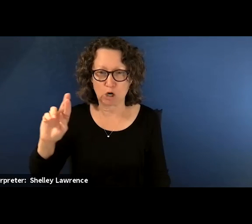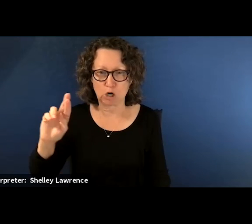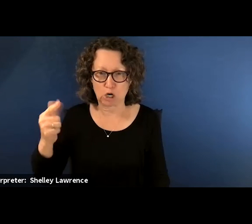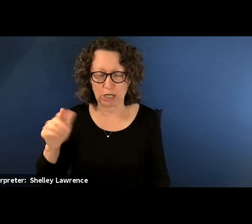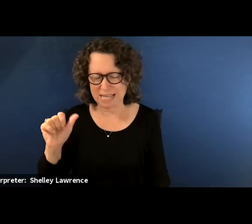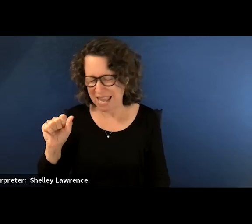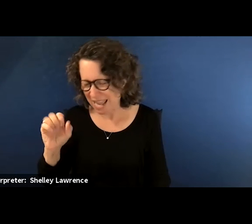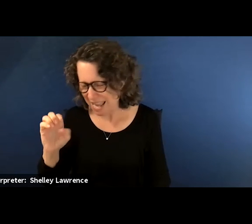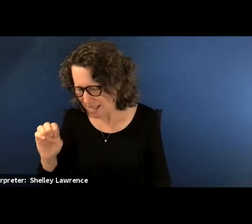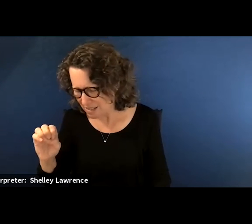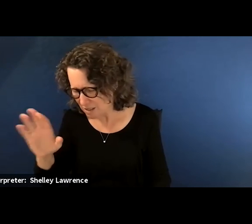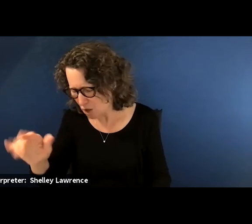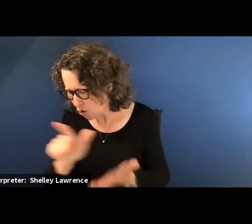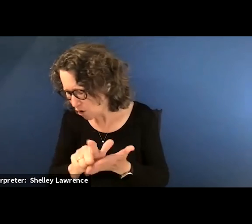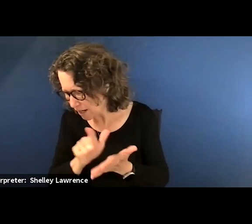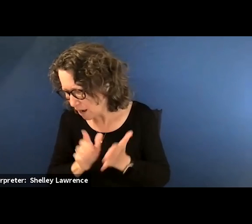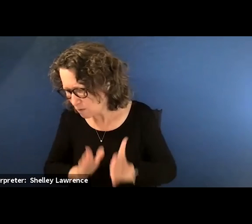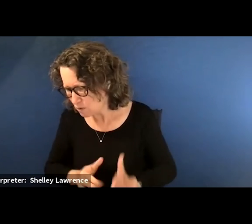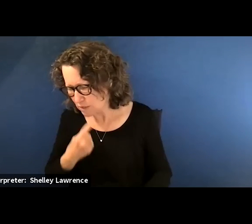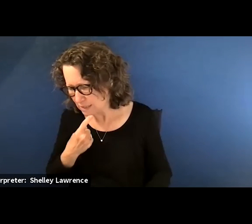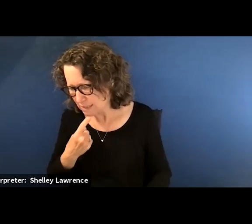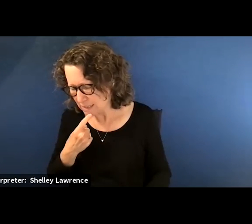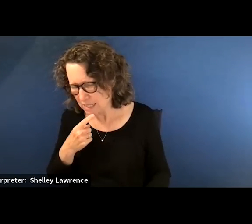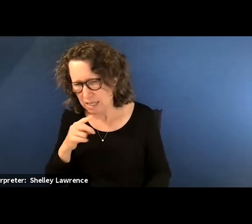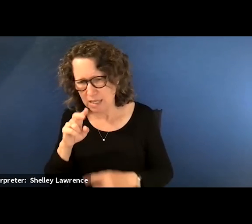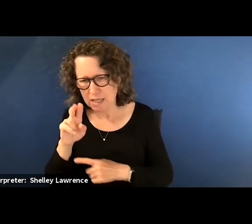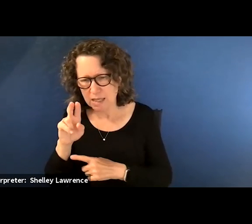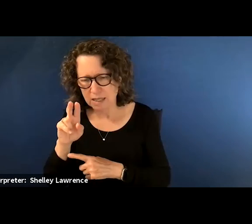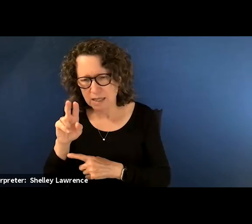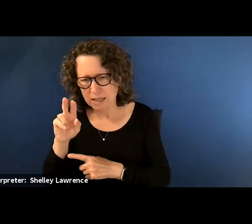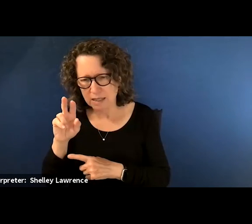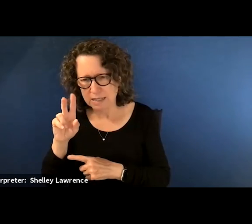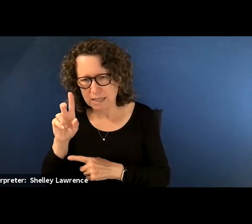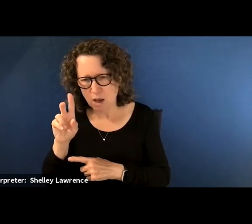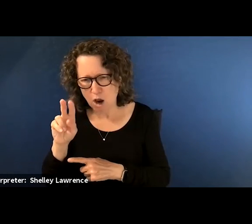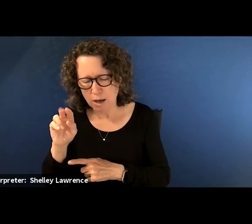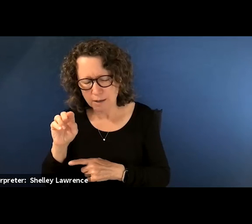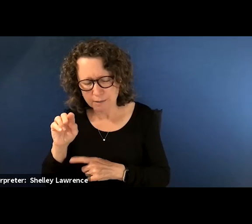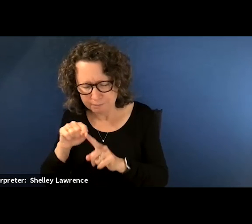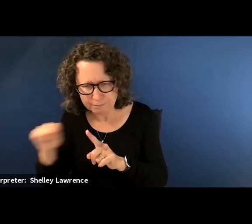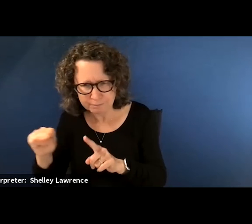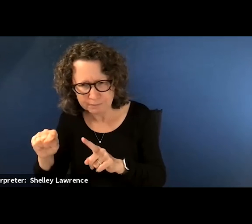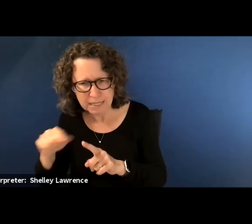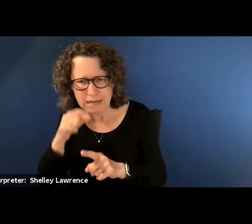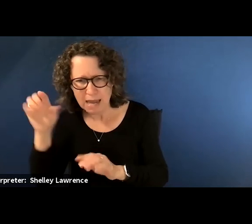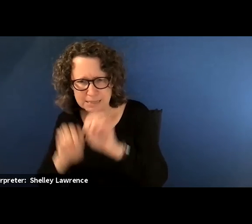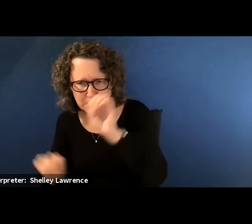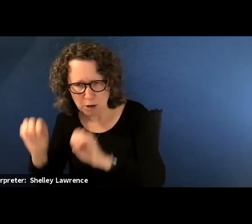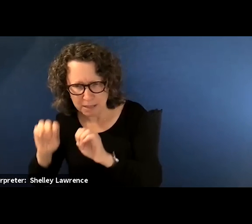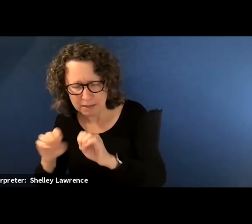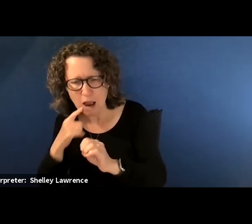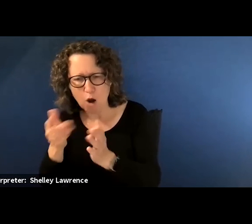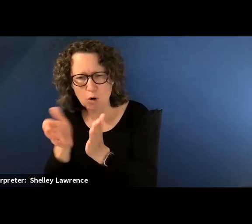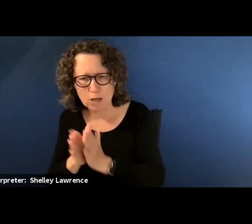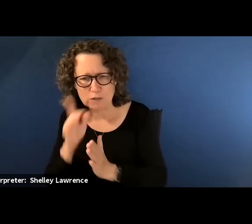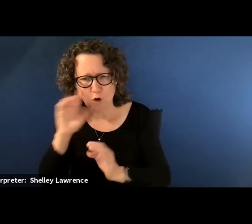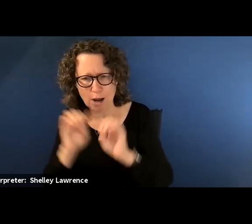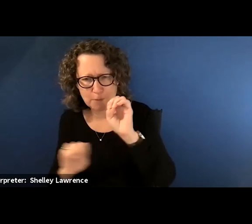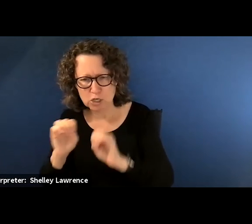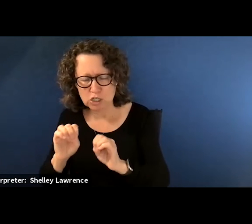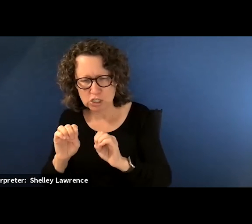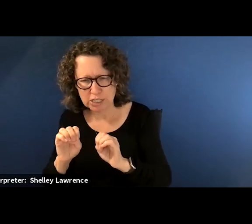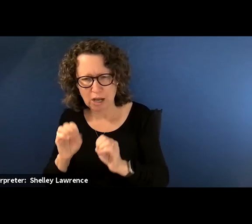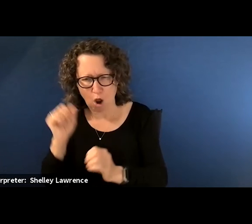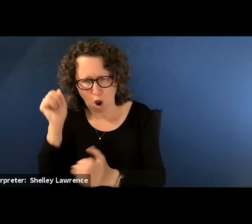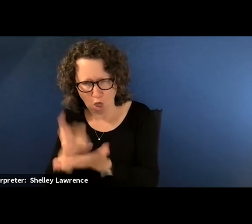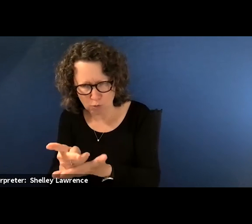Perdón, la intérprete no escucha bien a esta persona. Cuando se dijo que esta vacuna no es experimental, pues si se vamos a la página web, se dice que